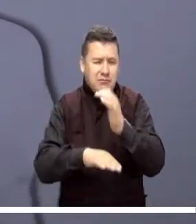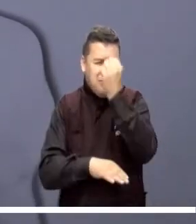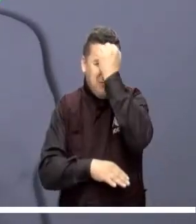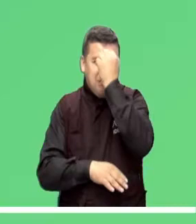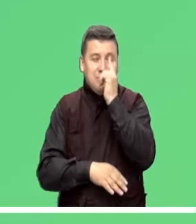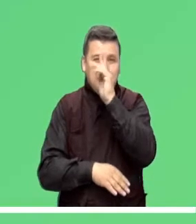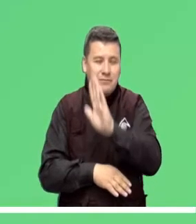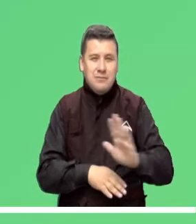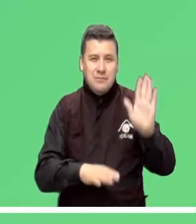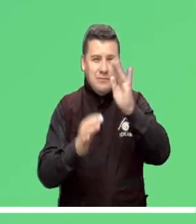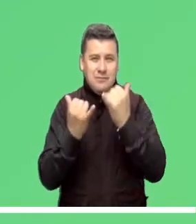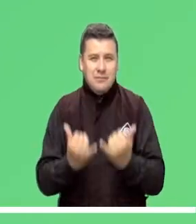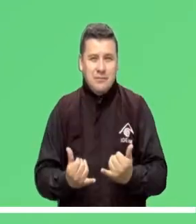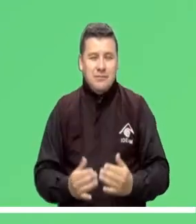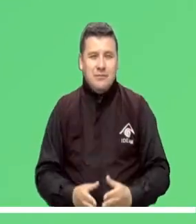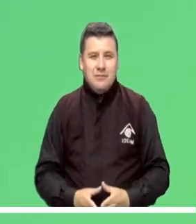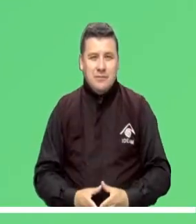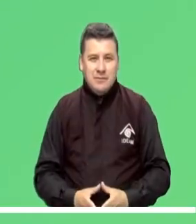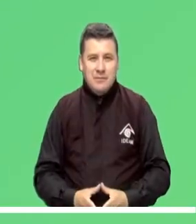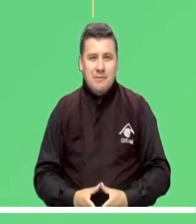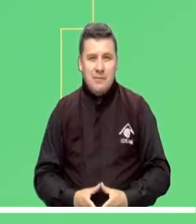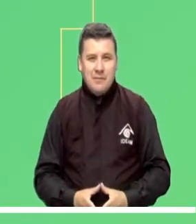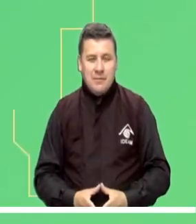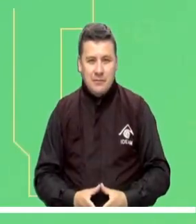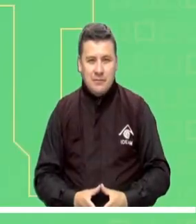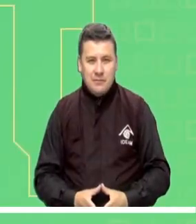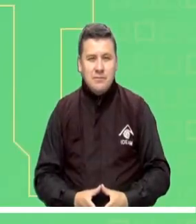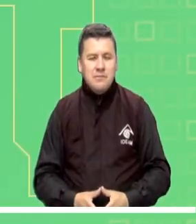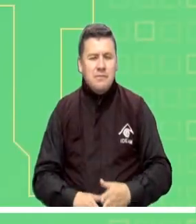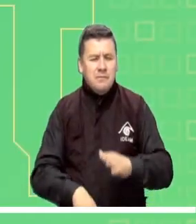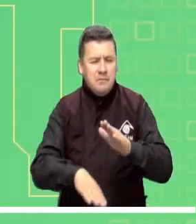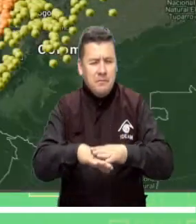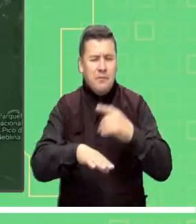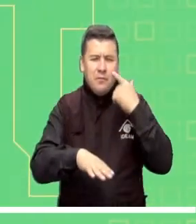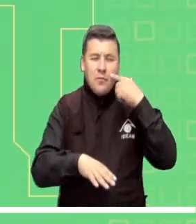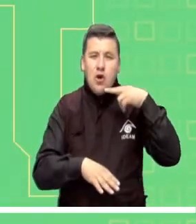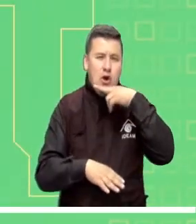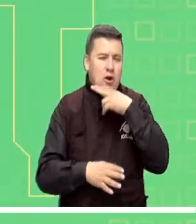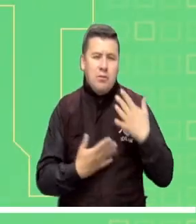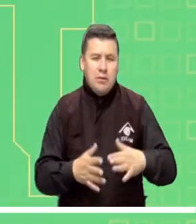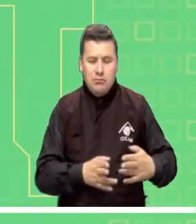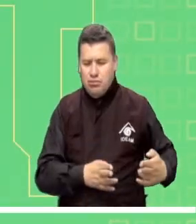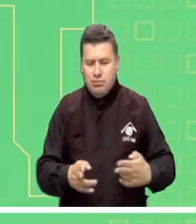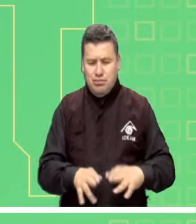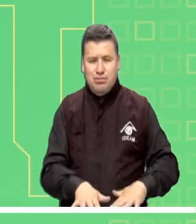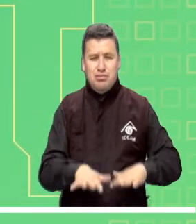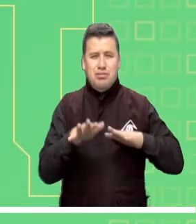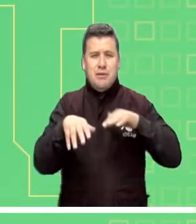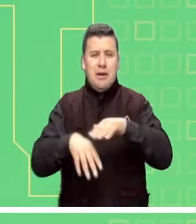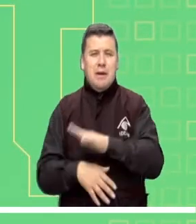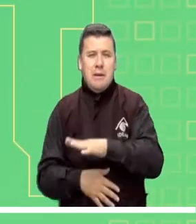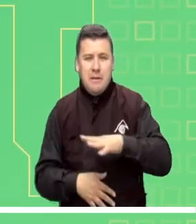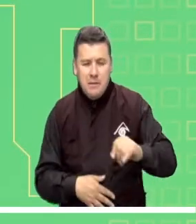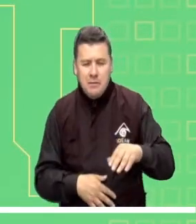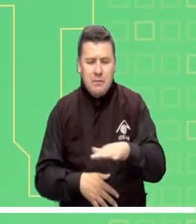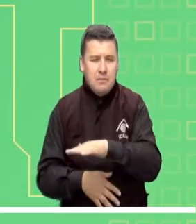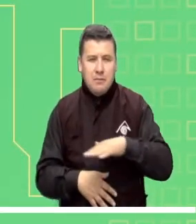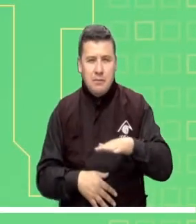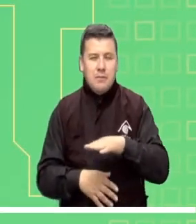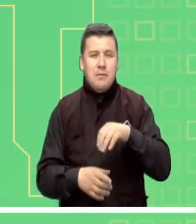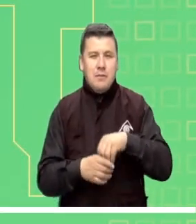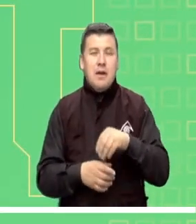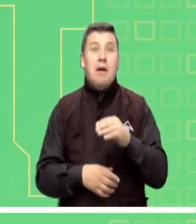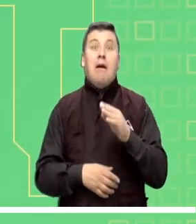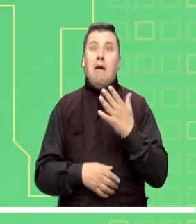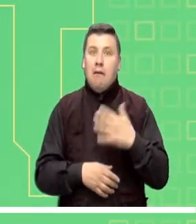Ahora presten mucha atención a las principales alertas para hoy a nivel nacional. Se mantiene la alerta roja por desbordamiento del río Magdalena a